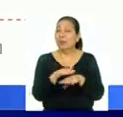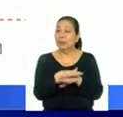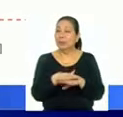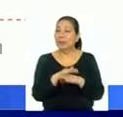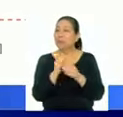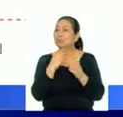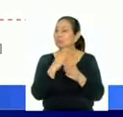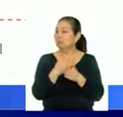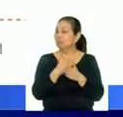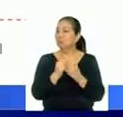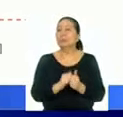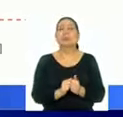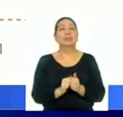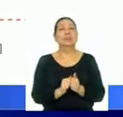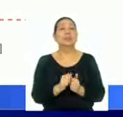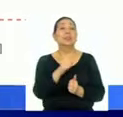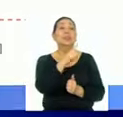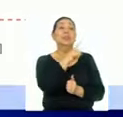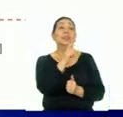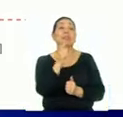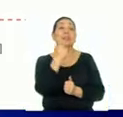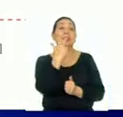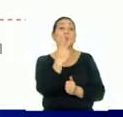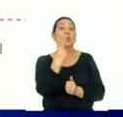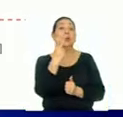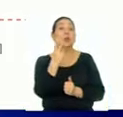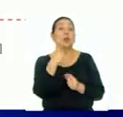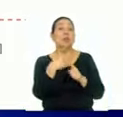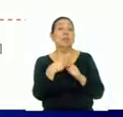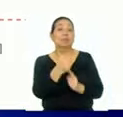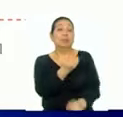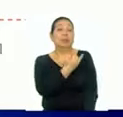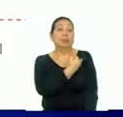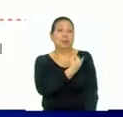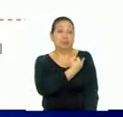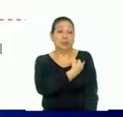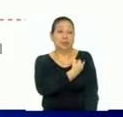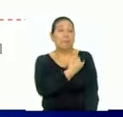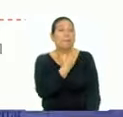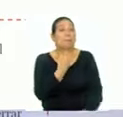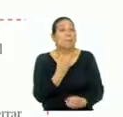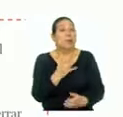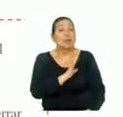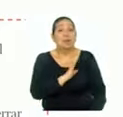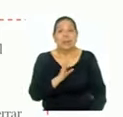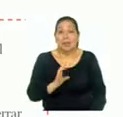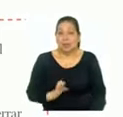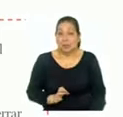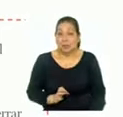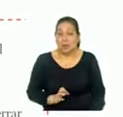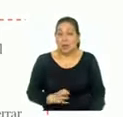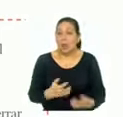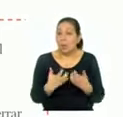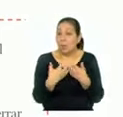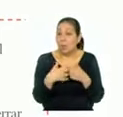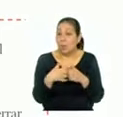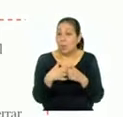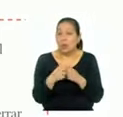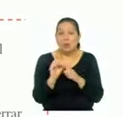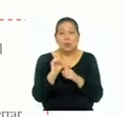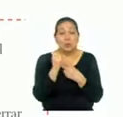en el que han participado 132 instituciones tanto del Estado, del sector empresarial,